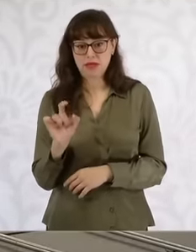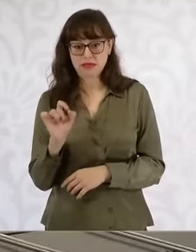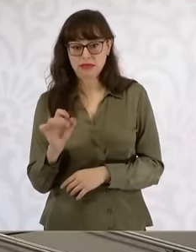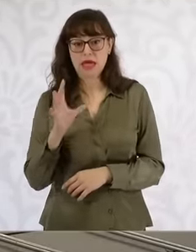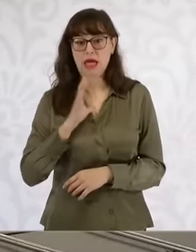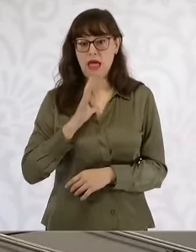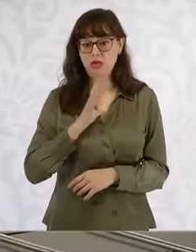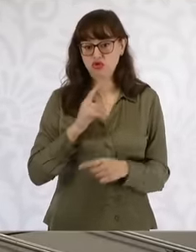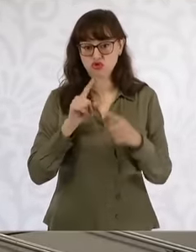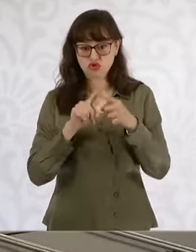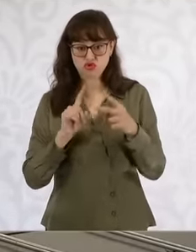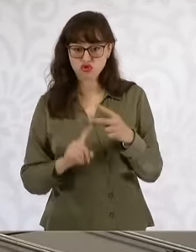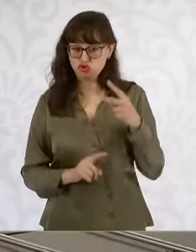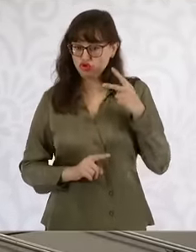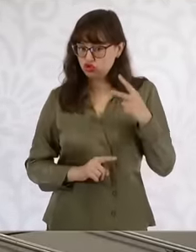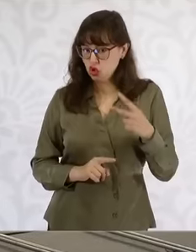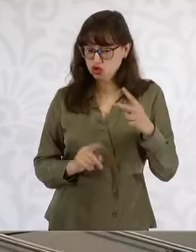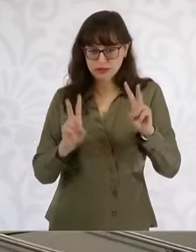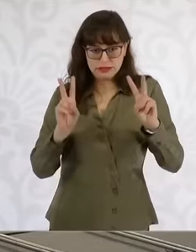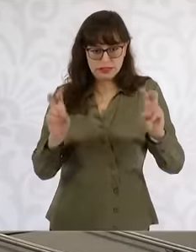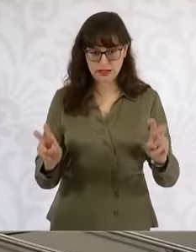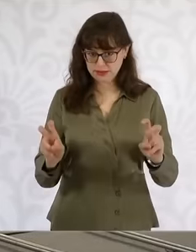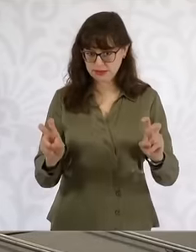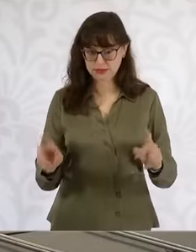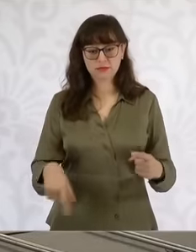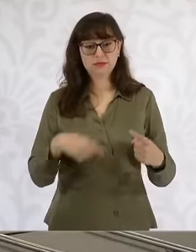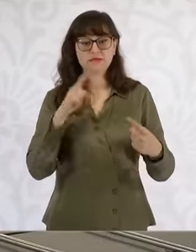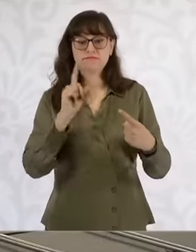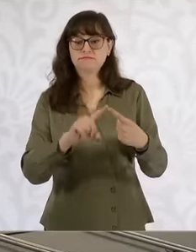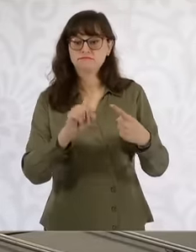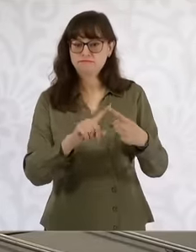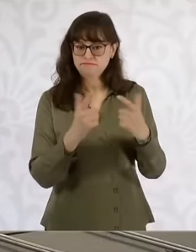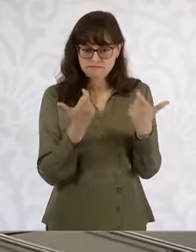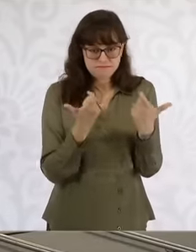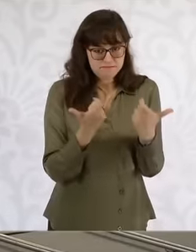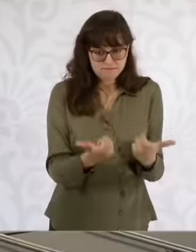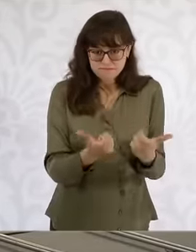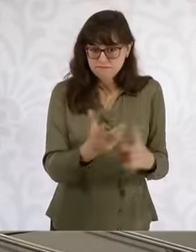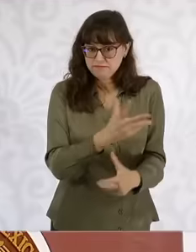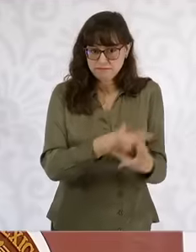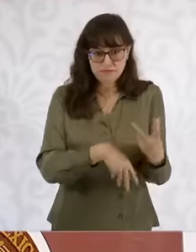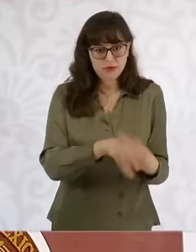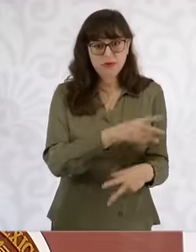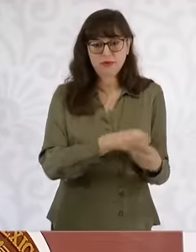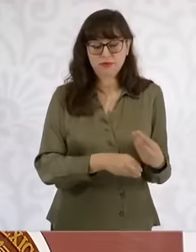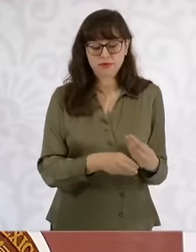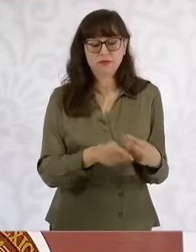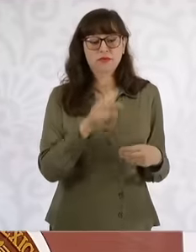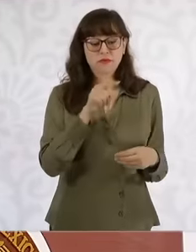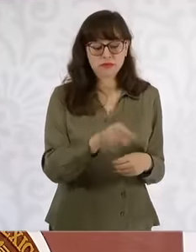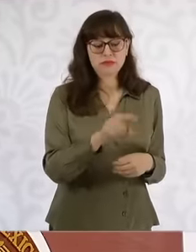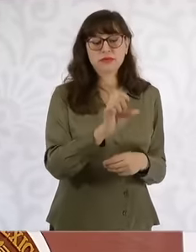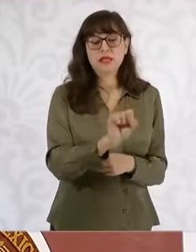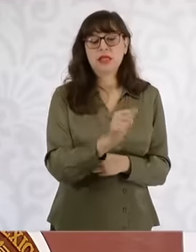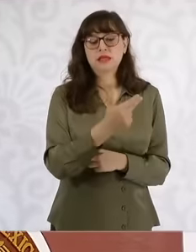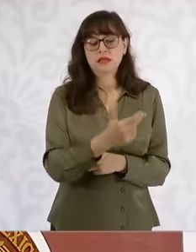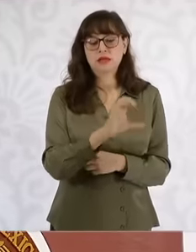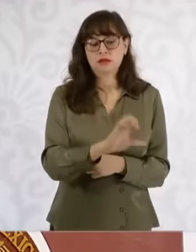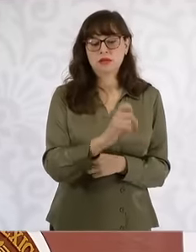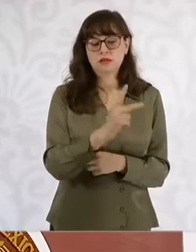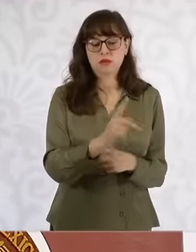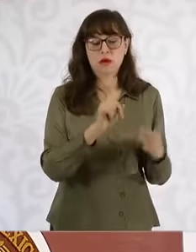es estrictamente financiero y ahí participan por México la Secretaría de Hacienda y